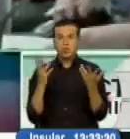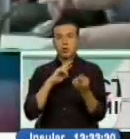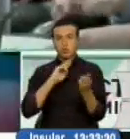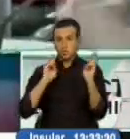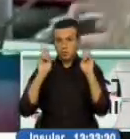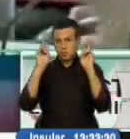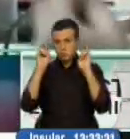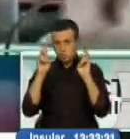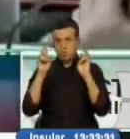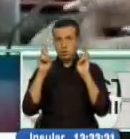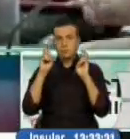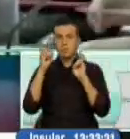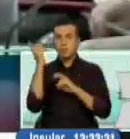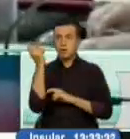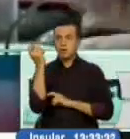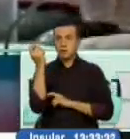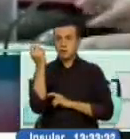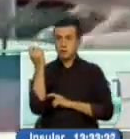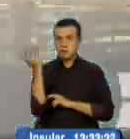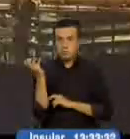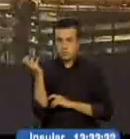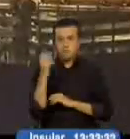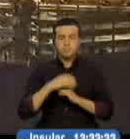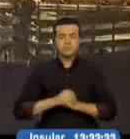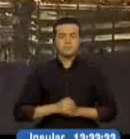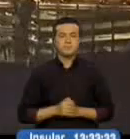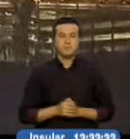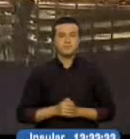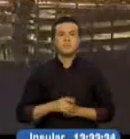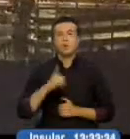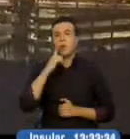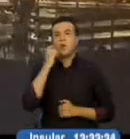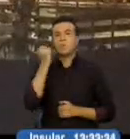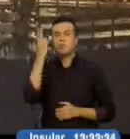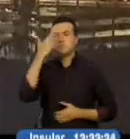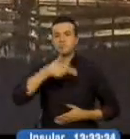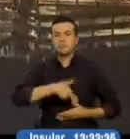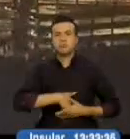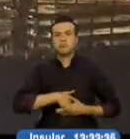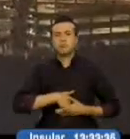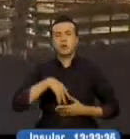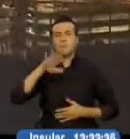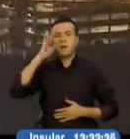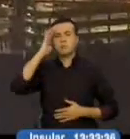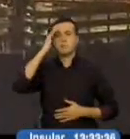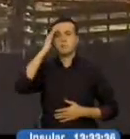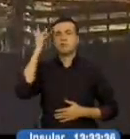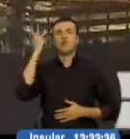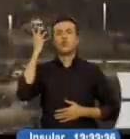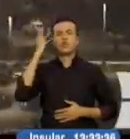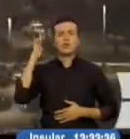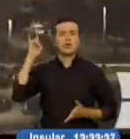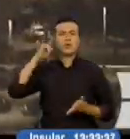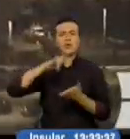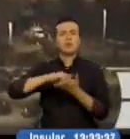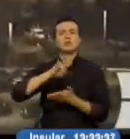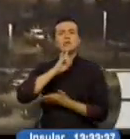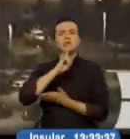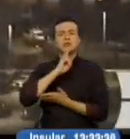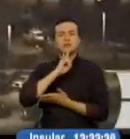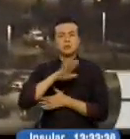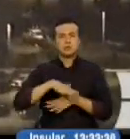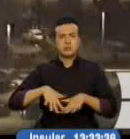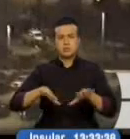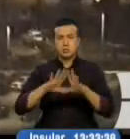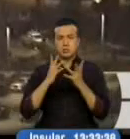reforma del sistema de pensiones. Un hombre armado sembró el terror en un aeropuerto de Orlando, en Estados